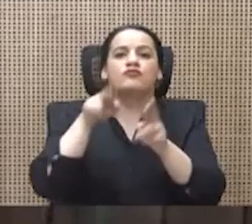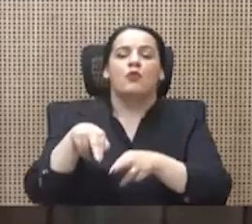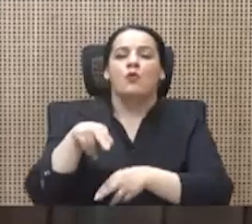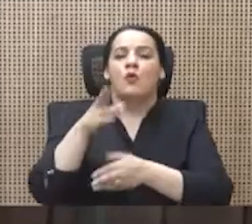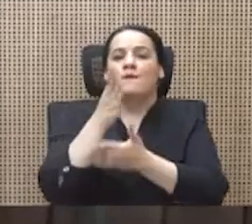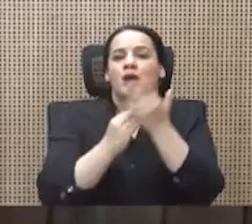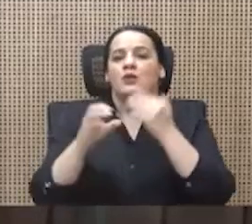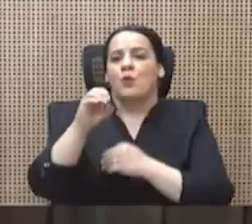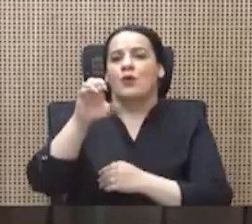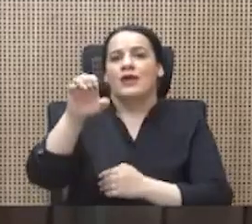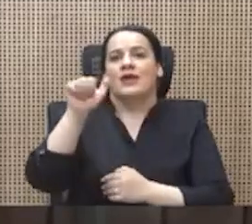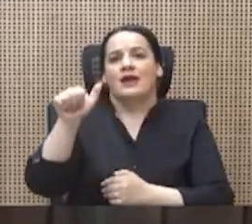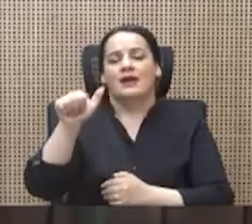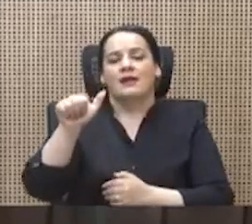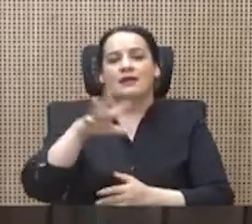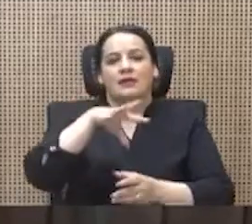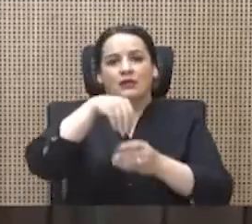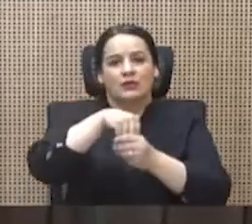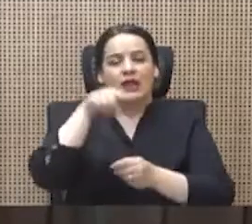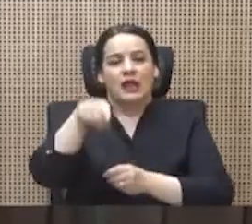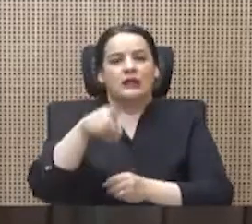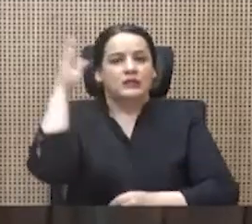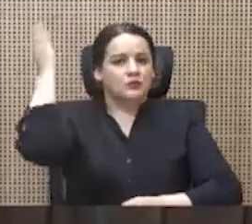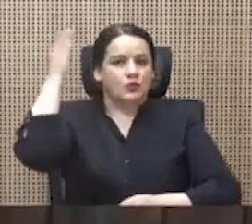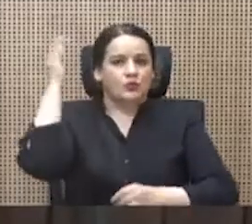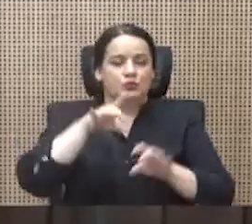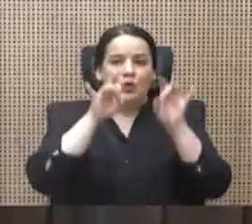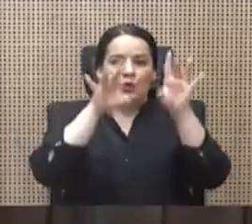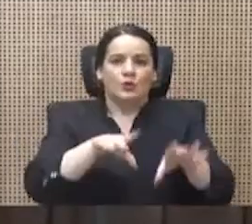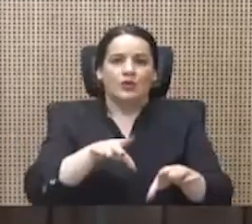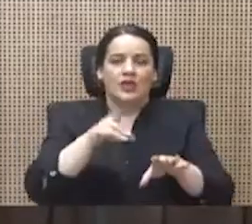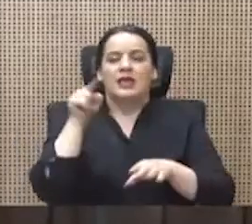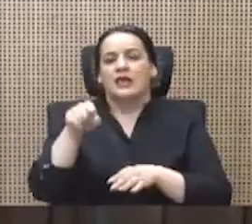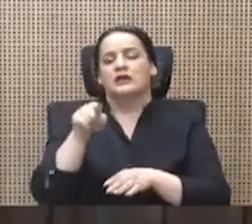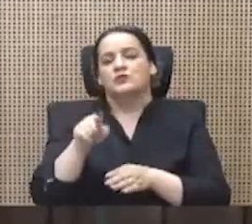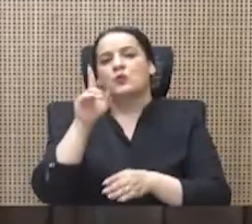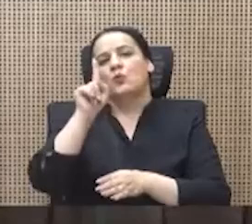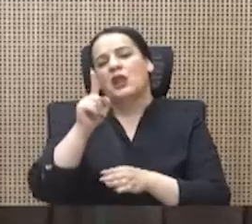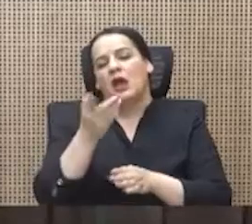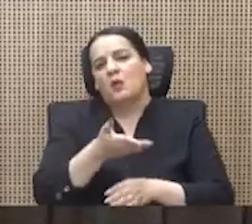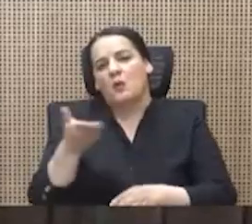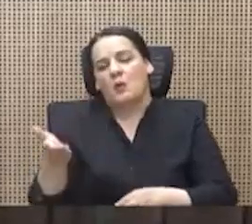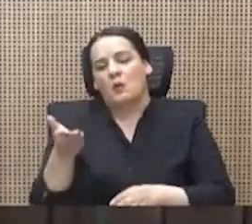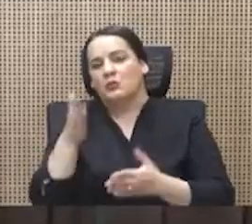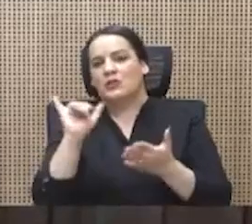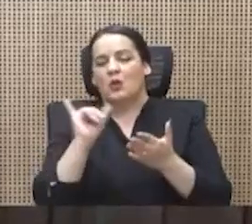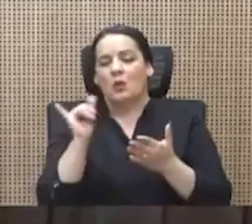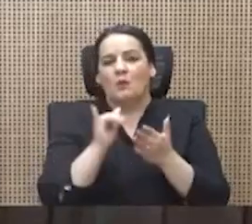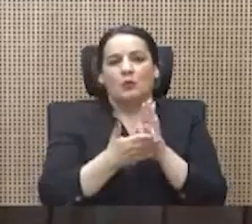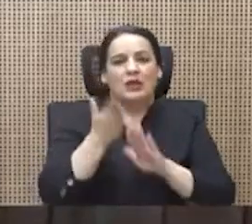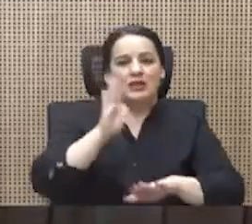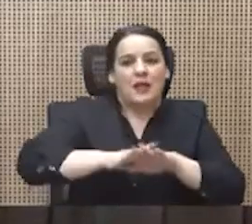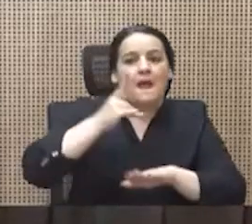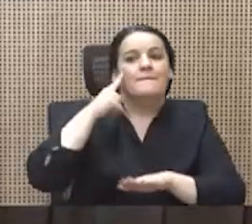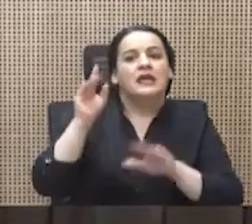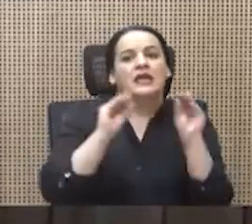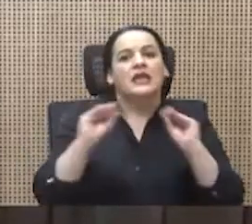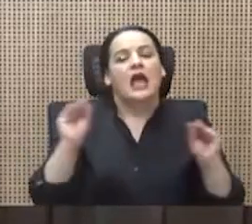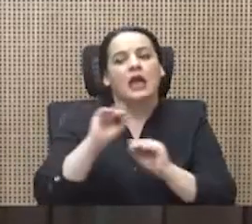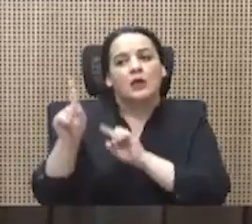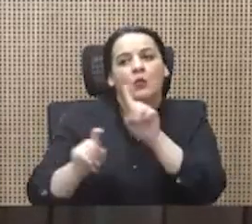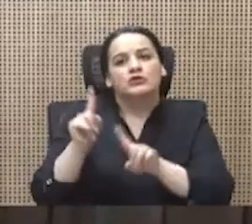por ejemplo se incluía el tema de discurso de Odio que no es otra cosa que una mordaza para que nadie cuestione sus imposiciones ideológicas también